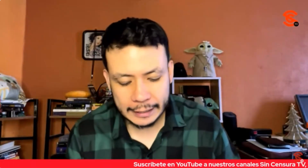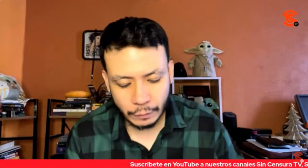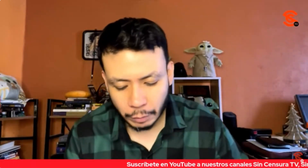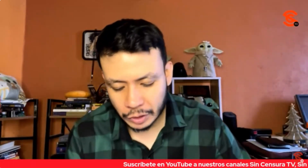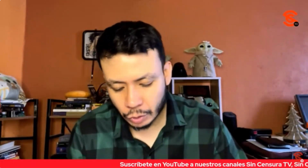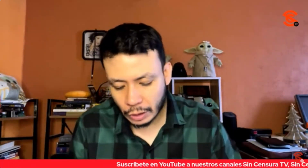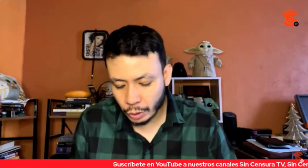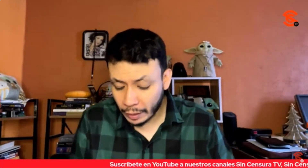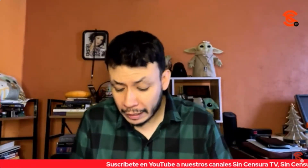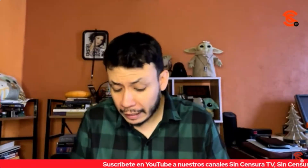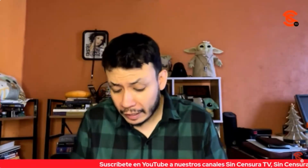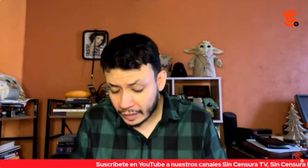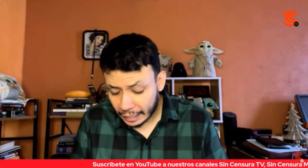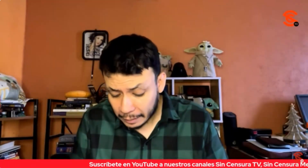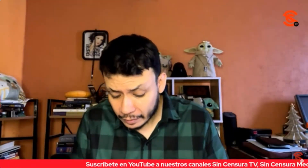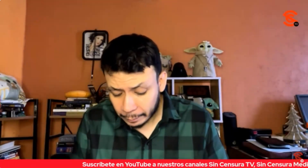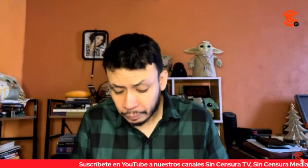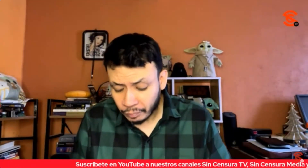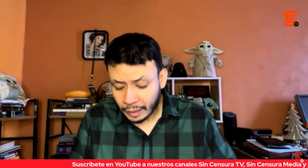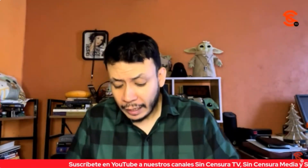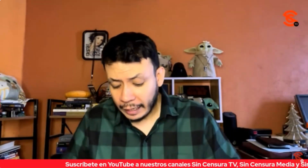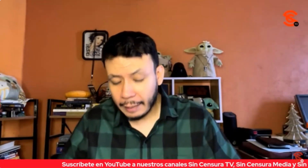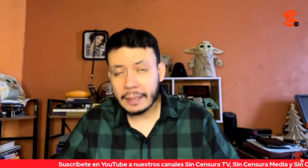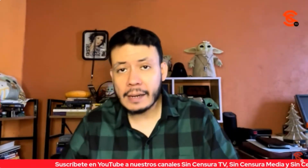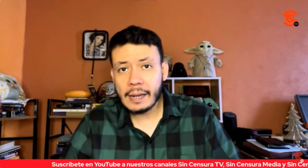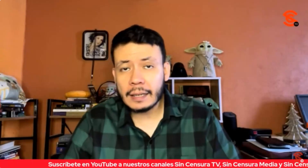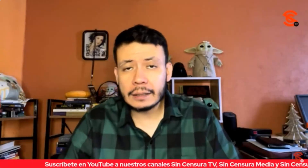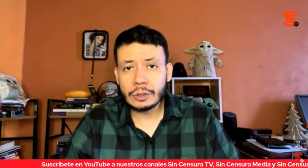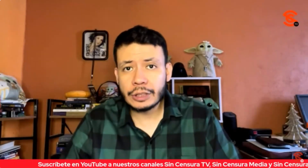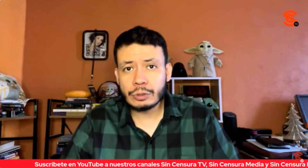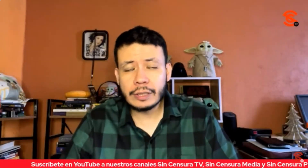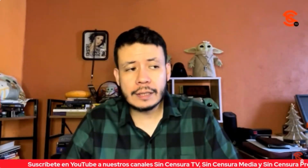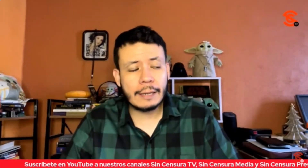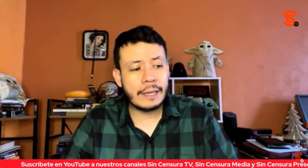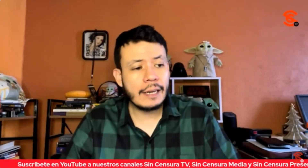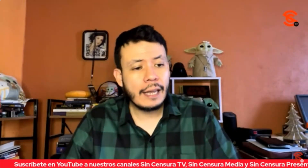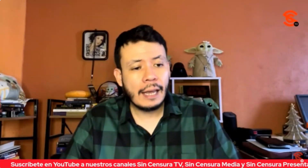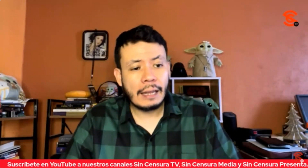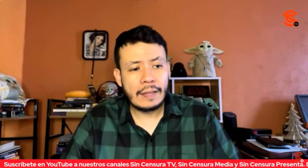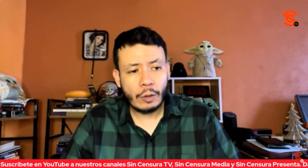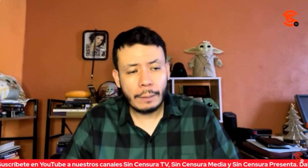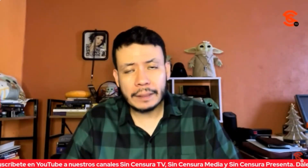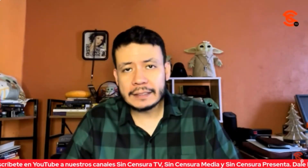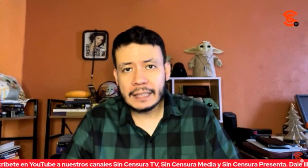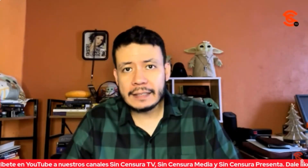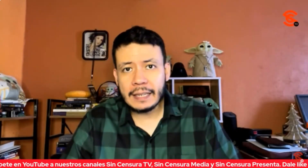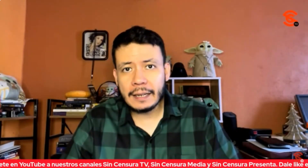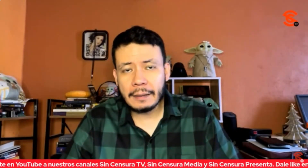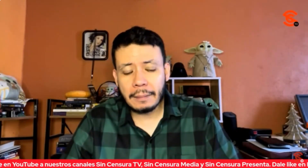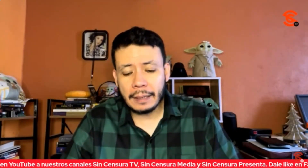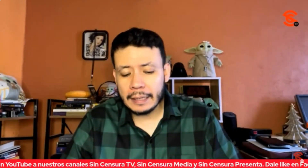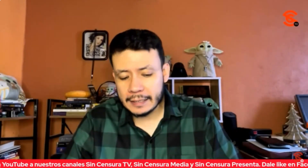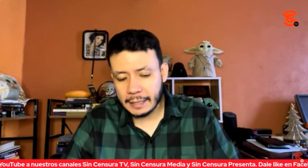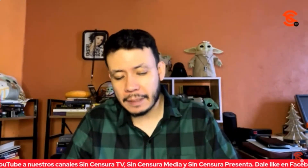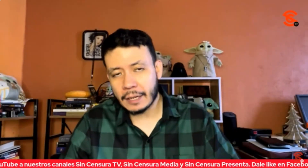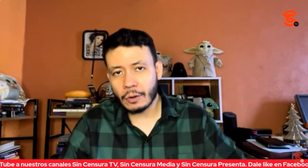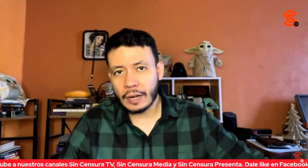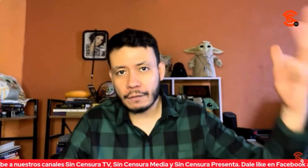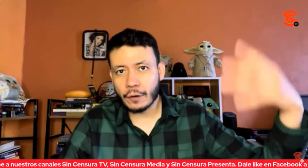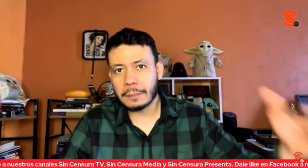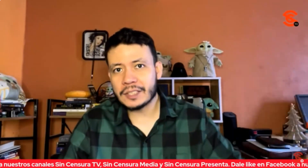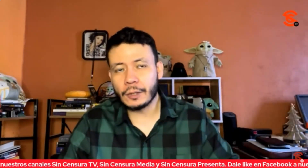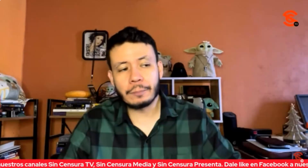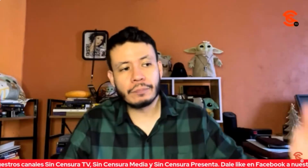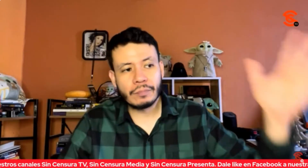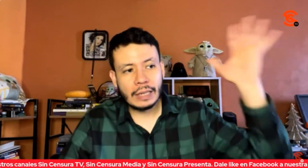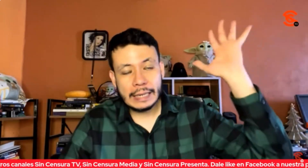adelantamos, que esa información se lo llevó. Literalmente, en la mañanera, yo sé que ustedes la ven, dijo el presidente, es que me llegó